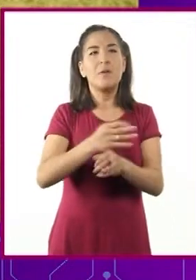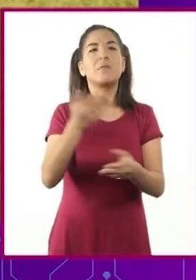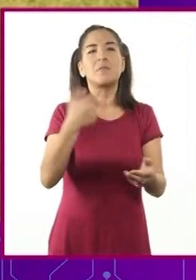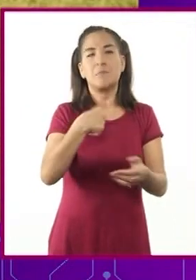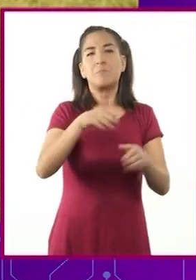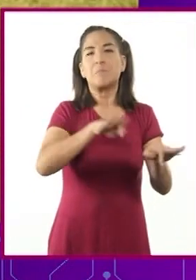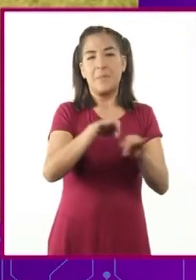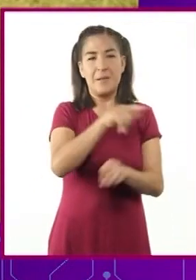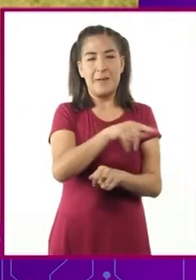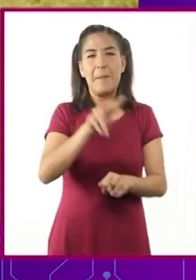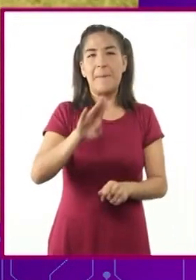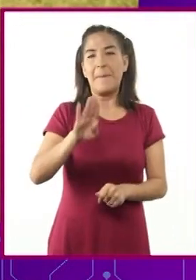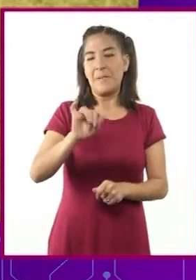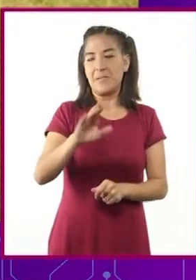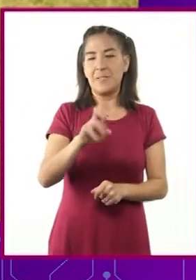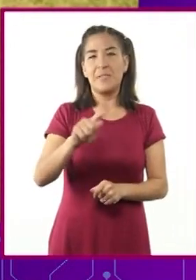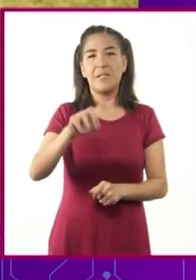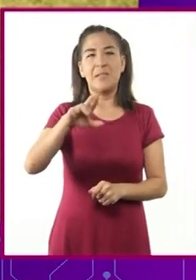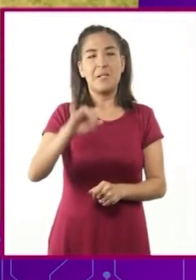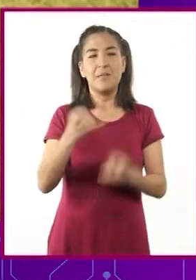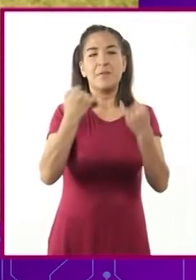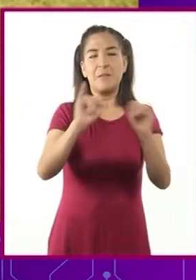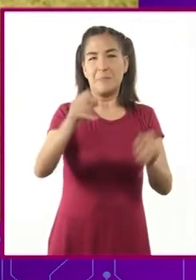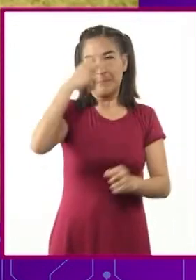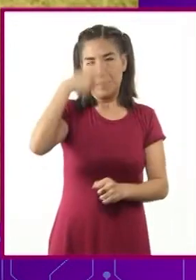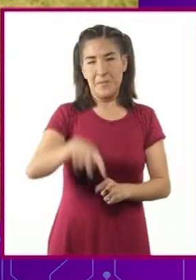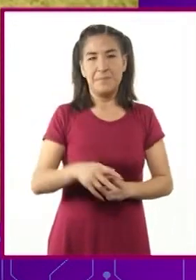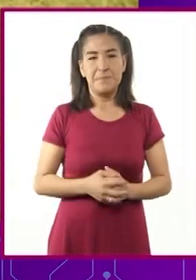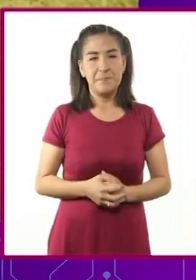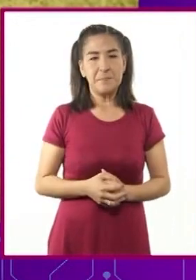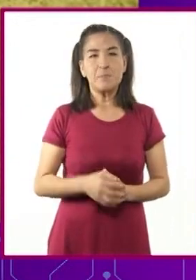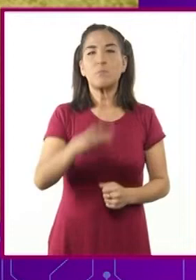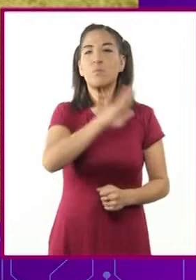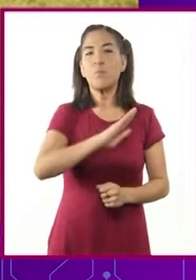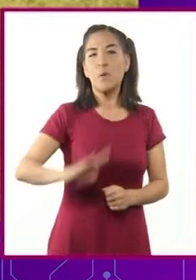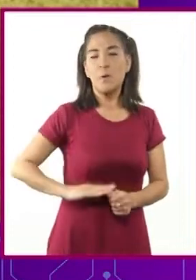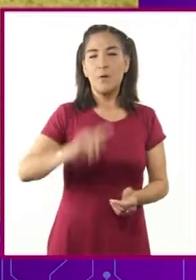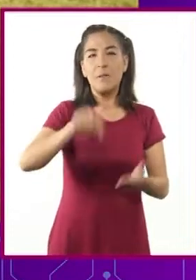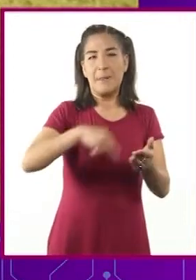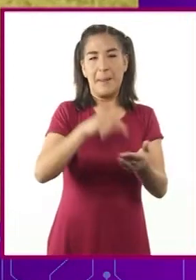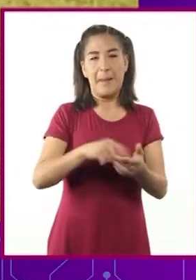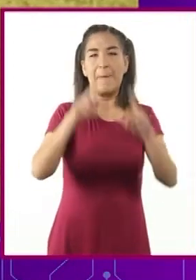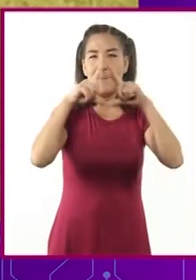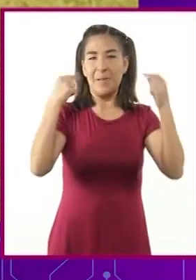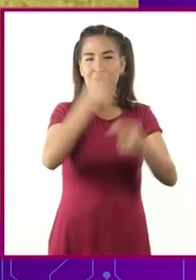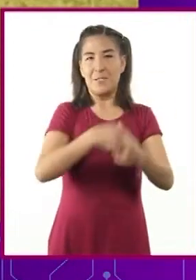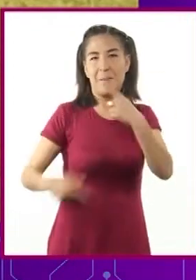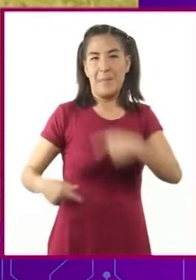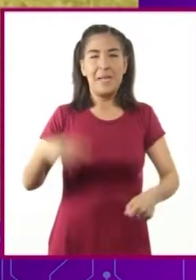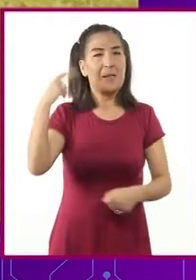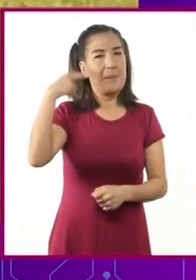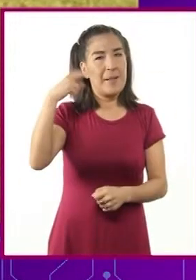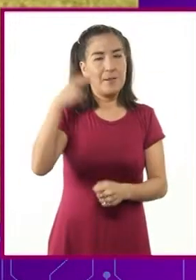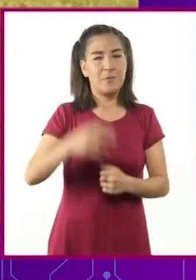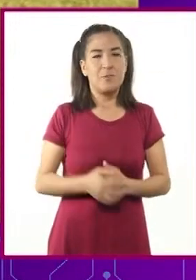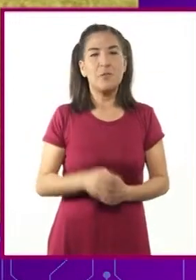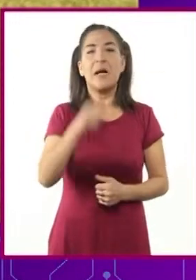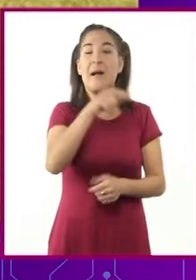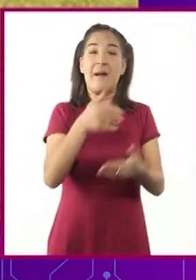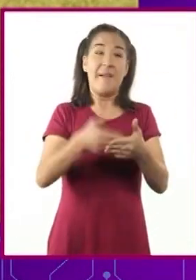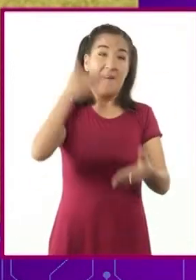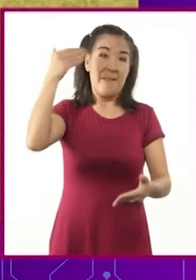Telesecundaria Bicentenario de la Independencia de México, en el municipio de Emiliano Zapata, Veracruz.